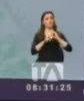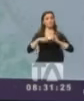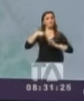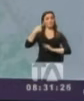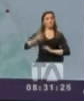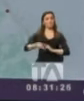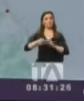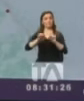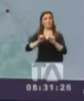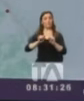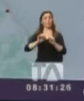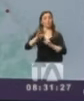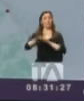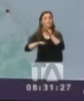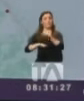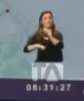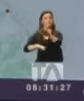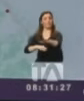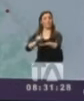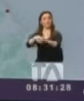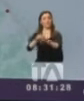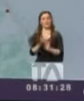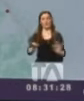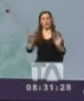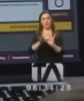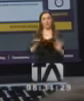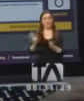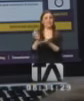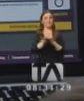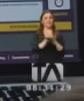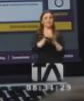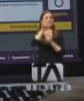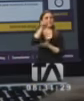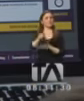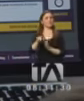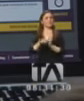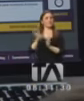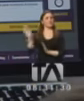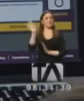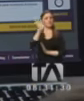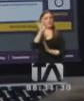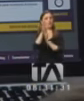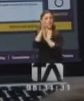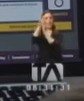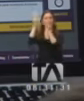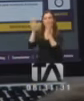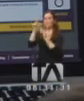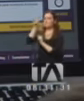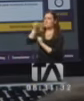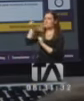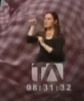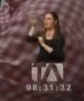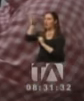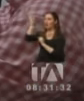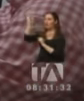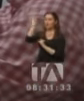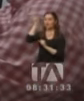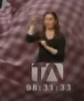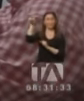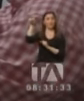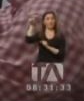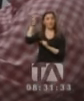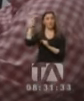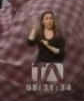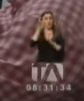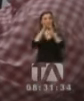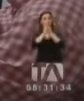paso, puede describir detalladamente el tipo de ayuda, escoger una imagen relacionada a esta ayuda, dar clic